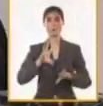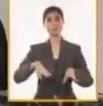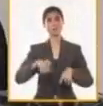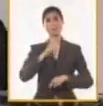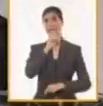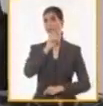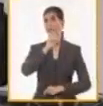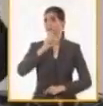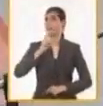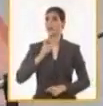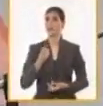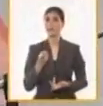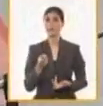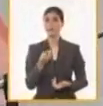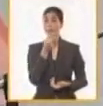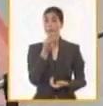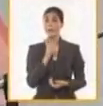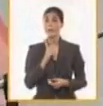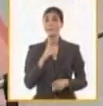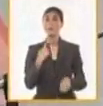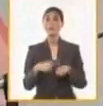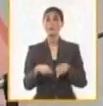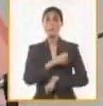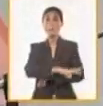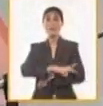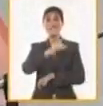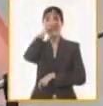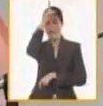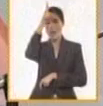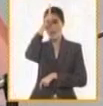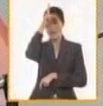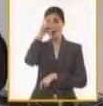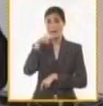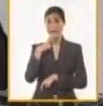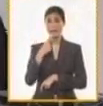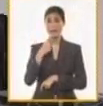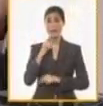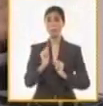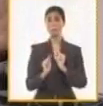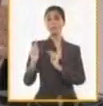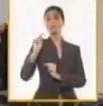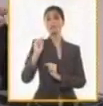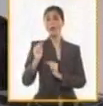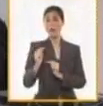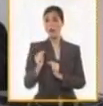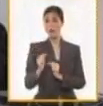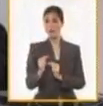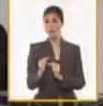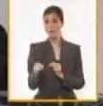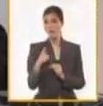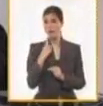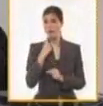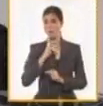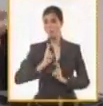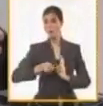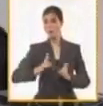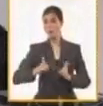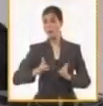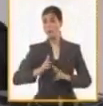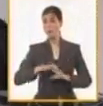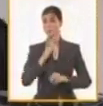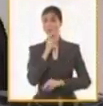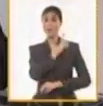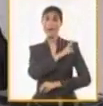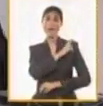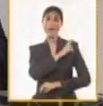una negociación. Y decías que Alemania estaba como que tomando un protagonismo, ¿no? Y Alemania entonces ahora con la llegada al poder de Merz